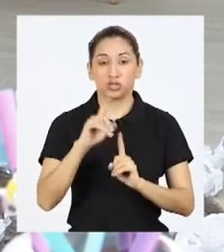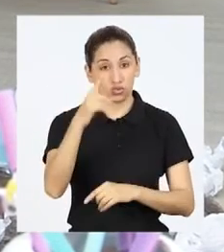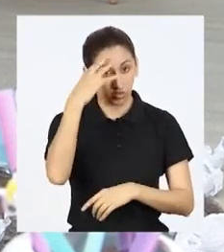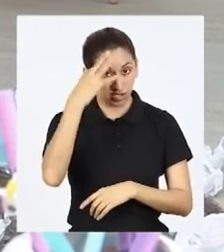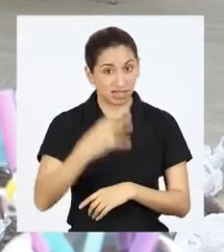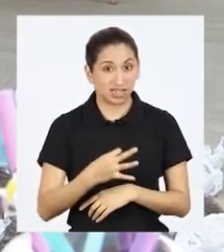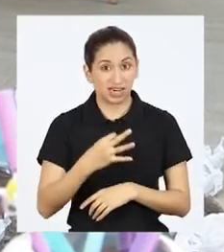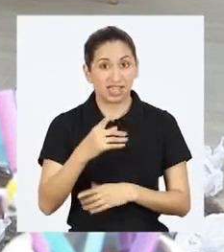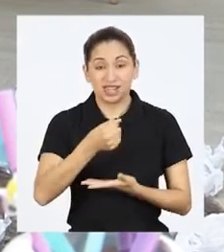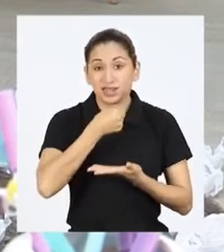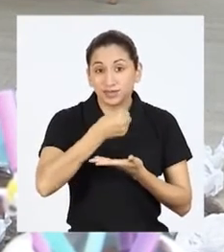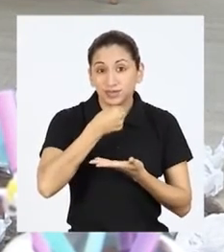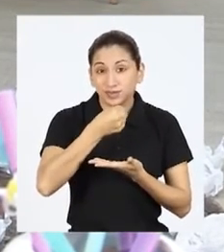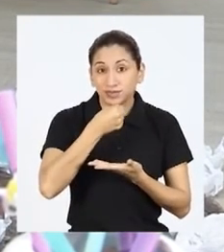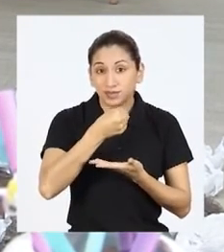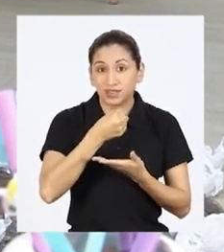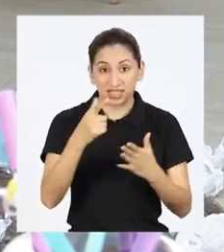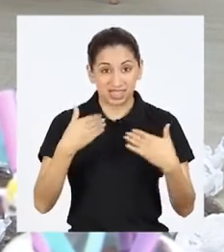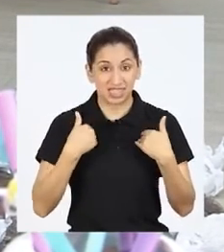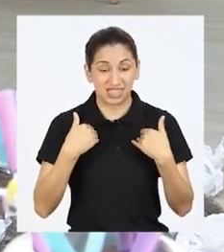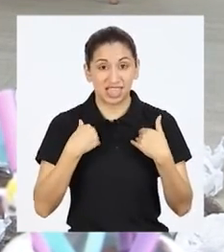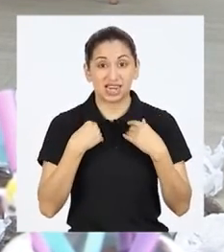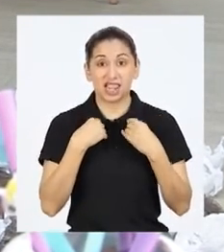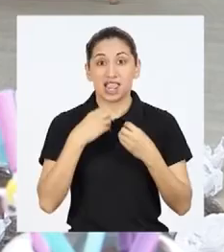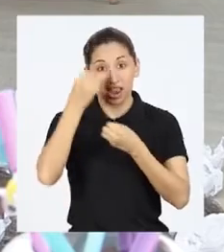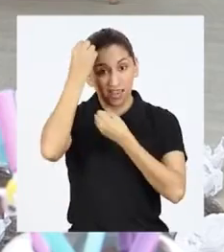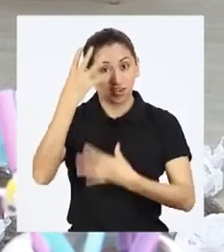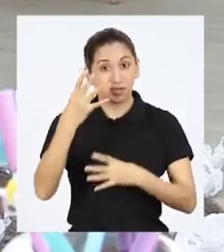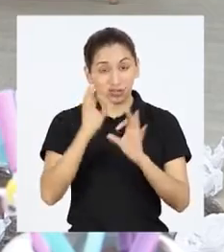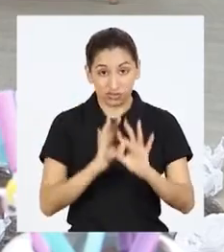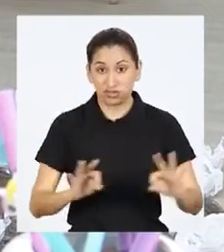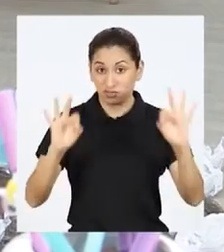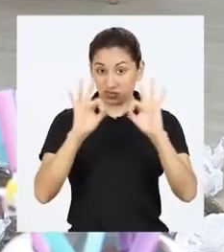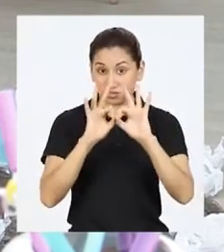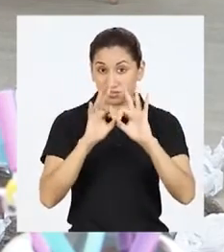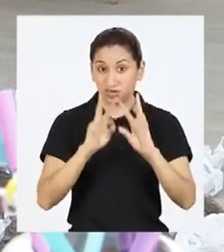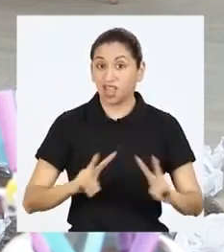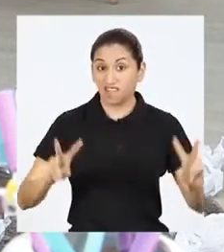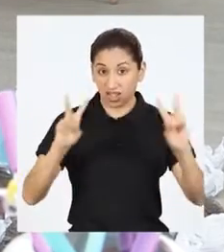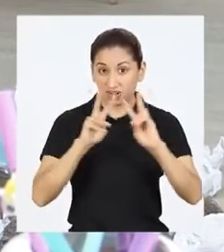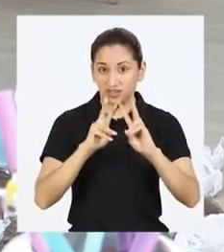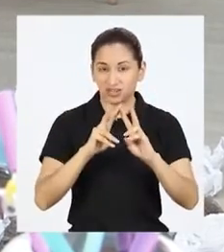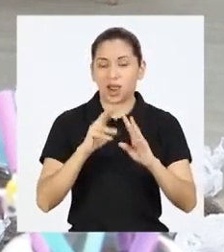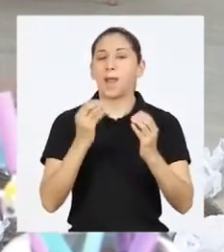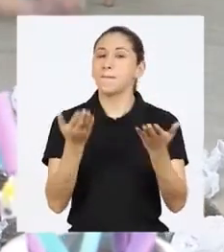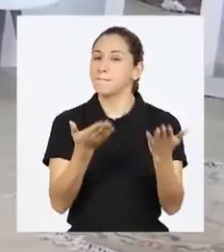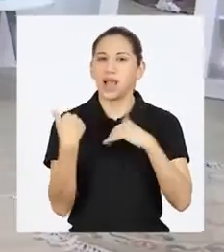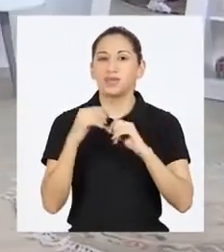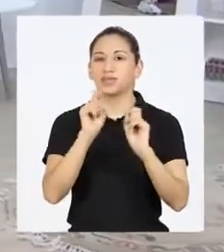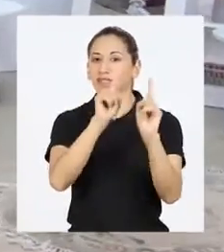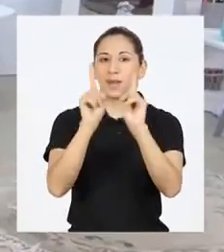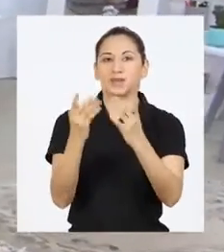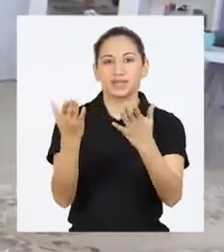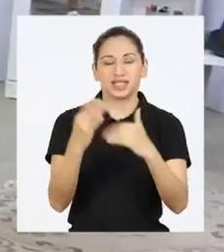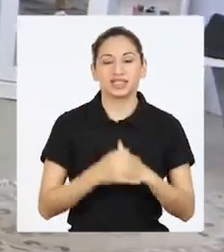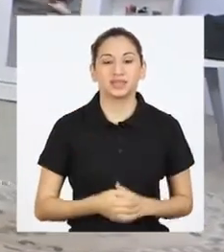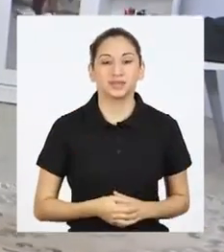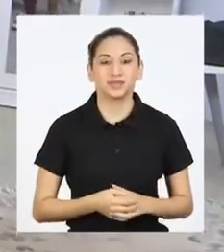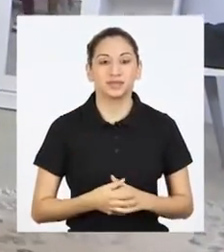Yamile reportera tenga información valiosa al respecto? Vamos a preguntarle.